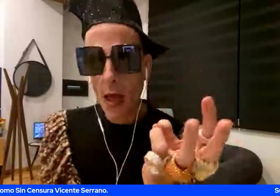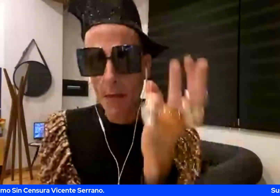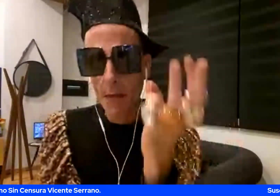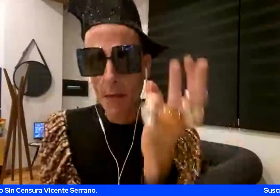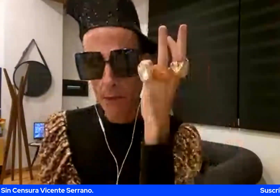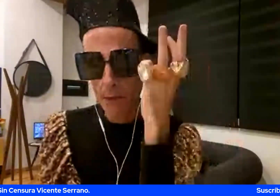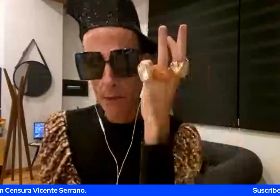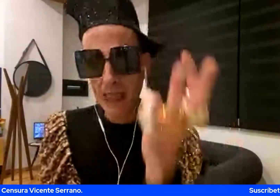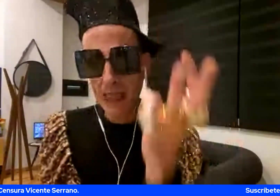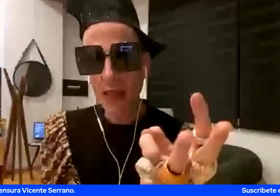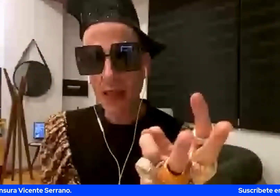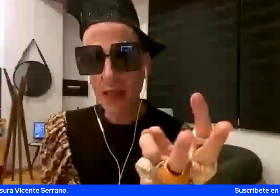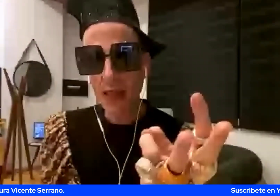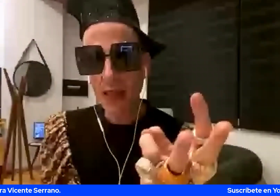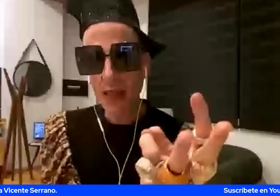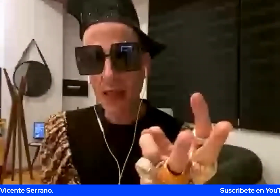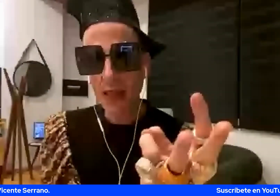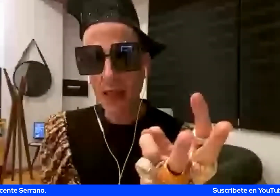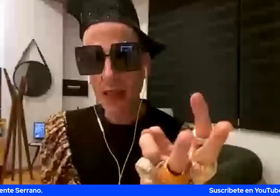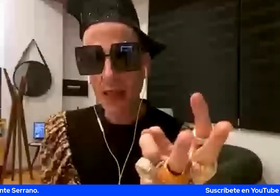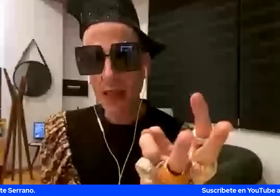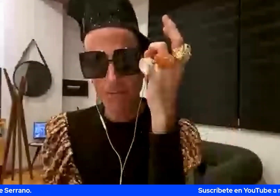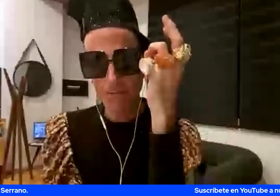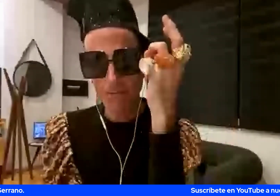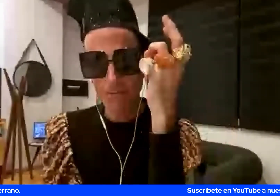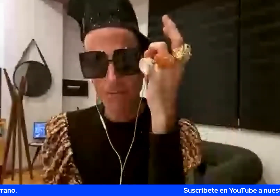Claudia, científica,